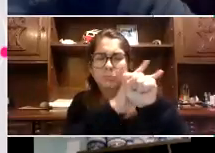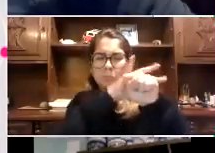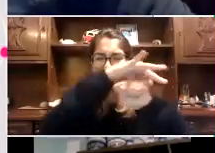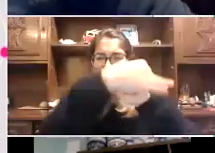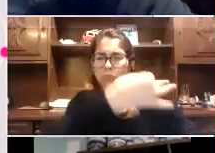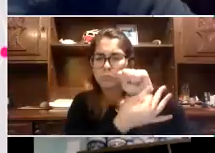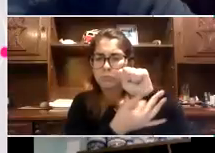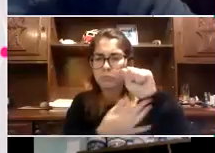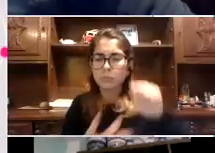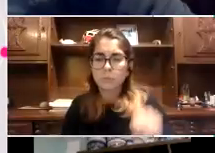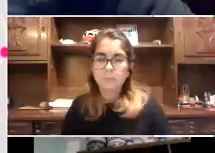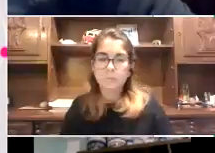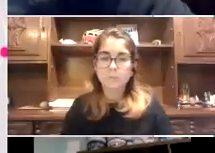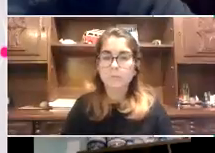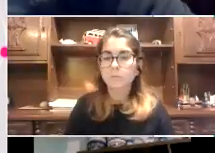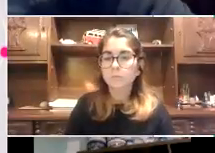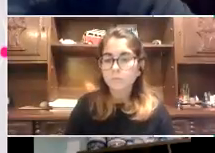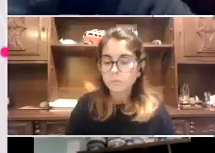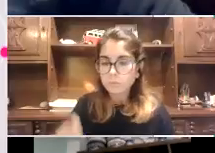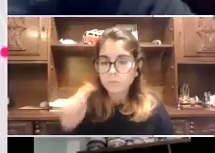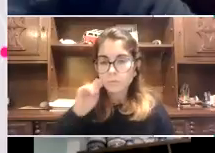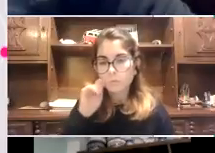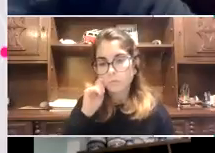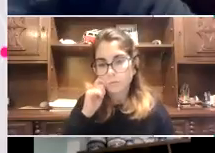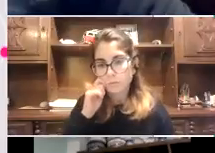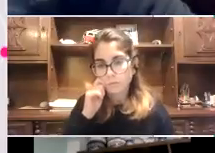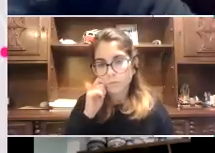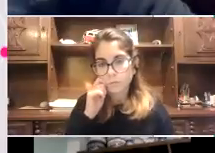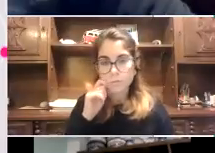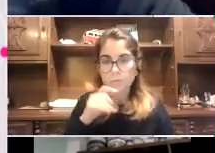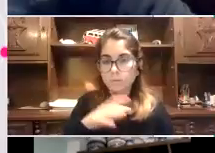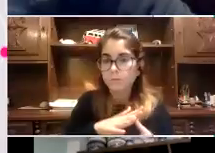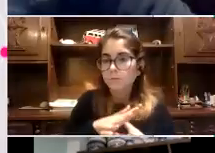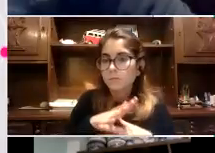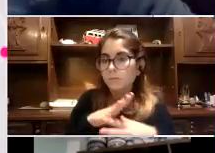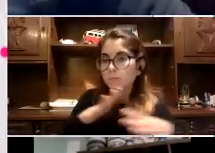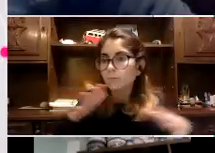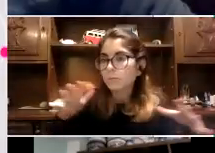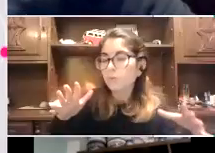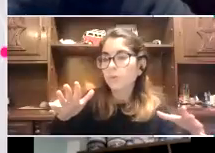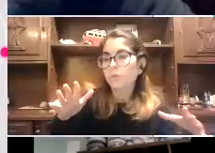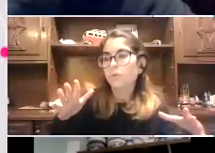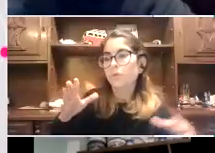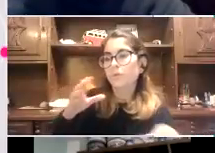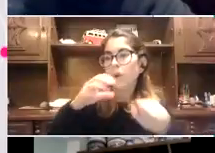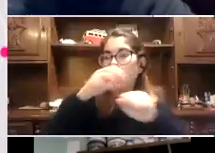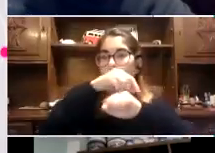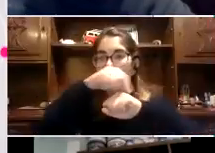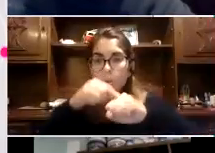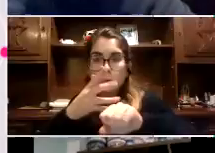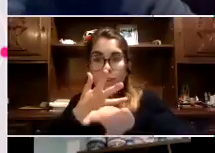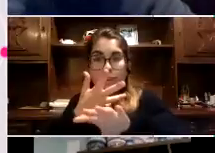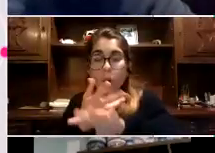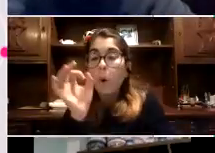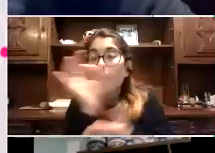átomos, y también, por lo tanto, a la gran cantidad de átomos y de partículas que se encuentra en cualquier sustancia material. Así